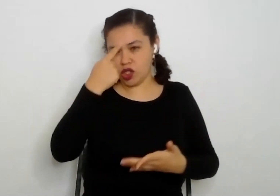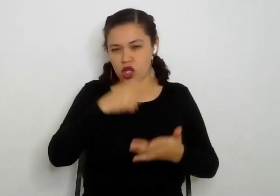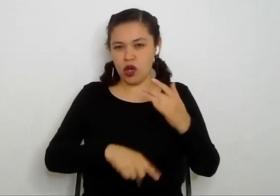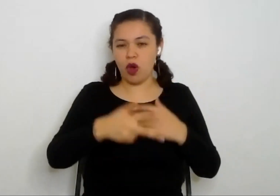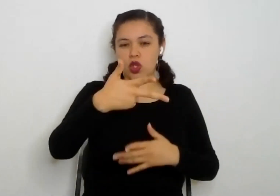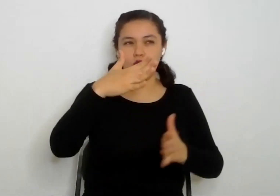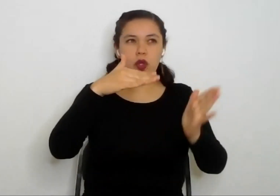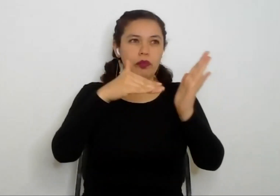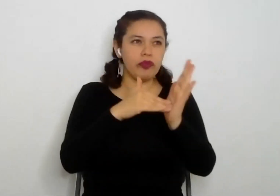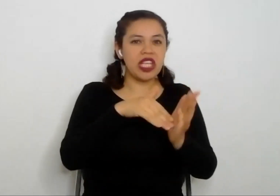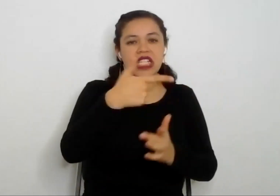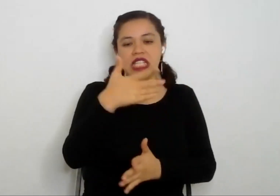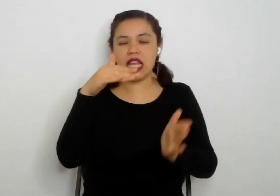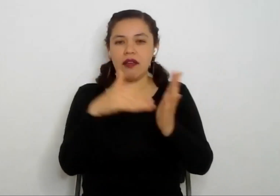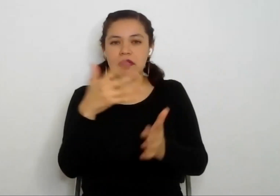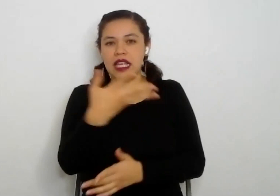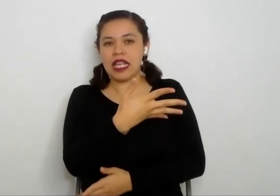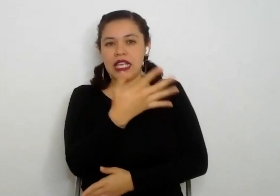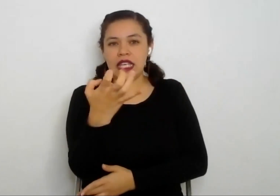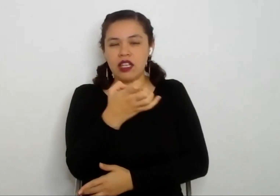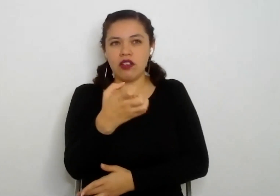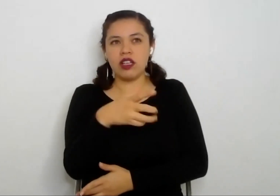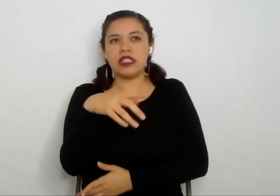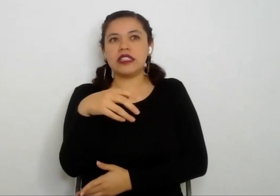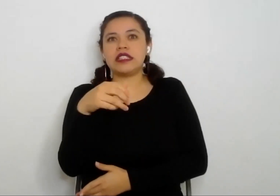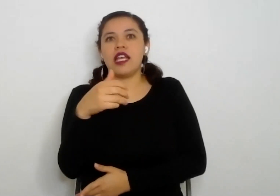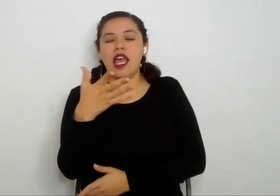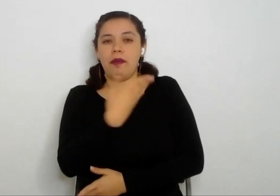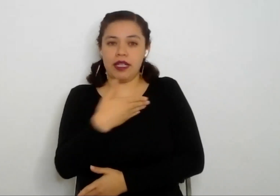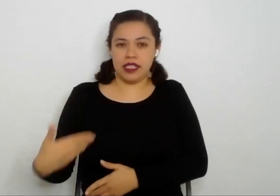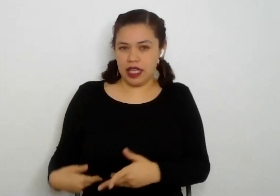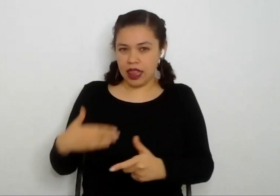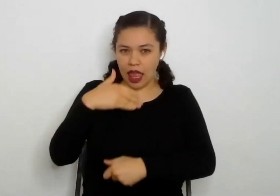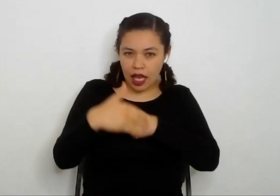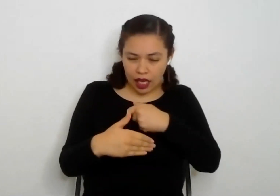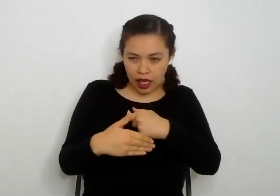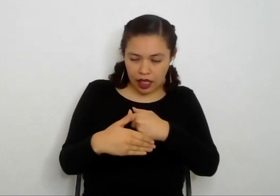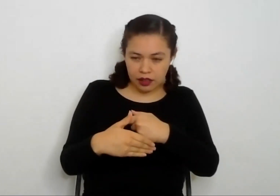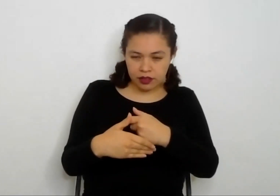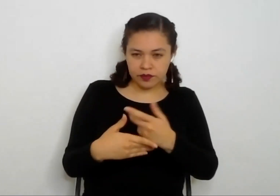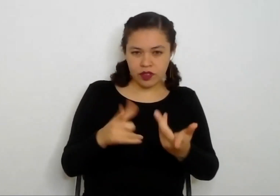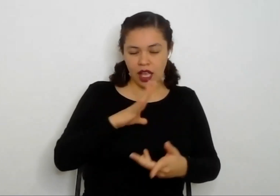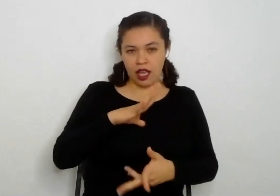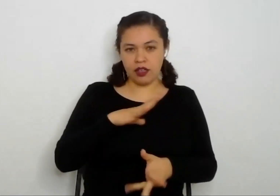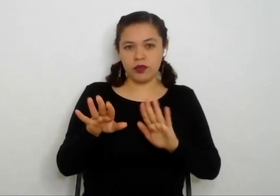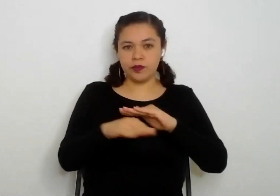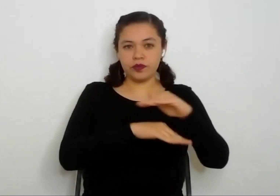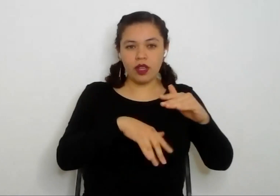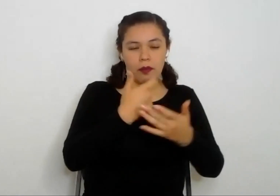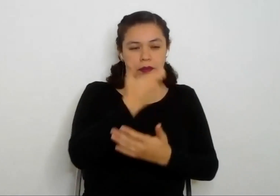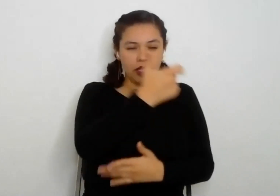pesos, 7,500 cuando termine el sexenio. Eso pues, te da un piso al pago